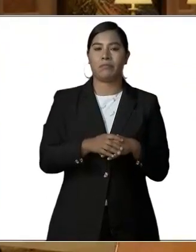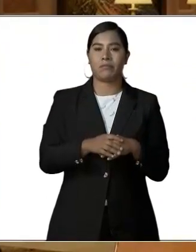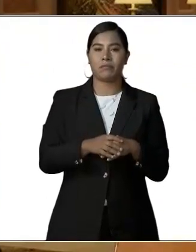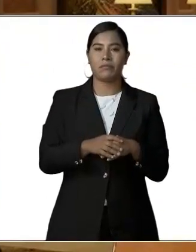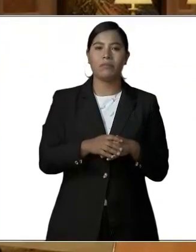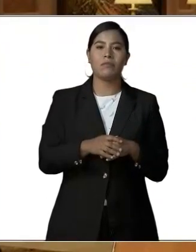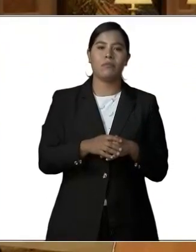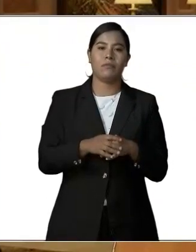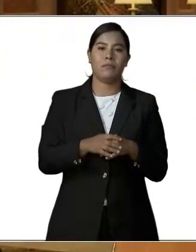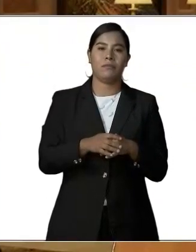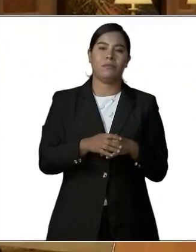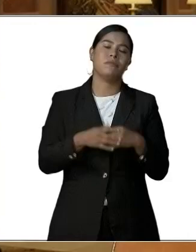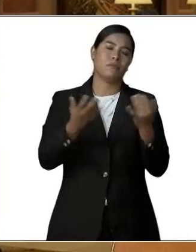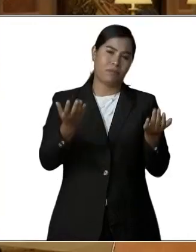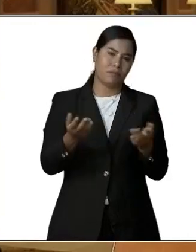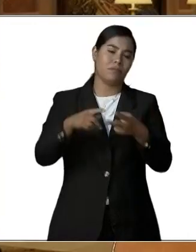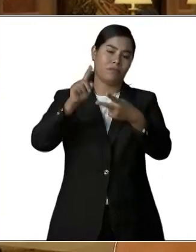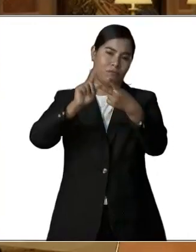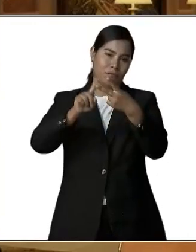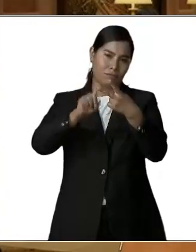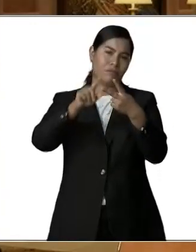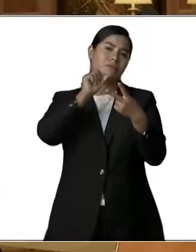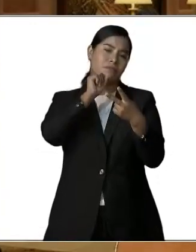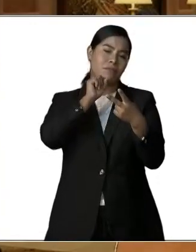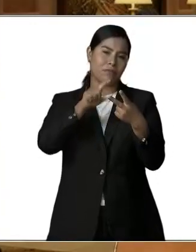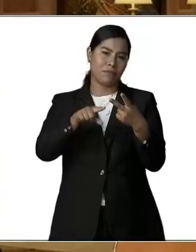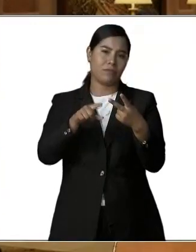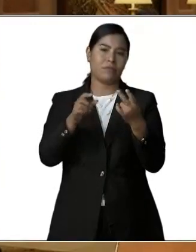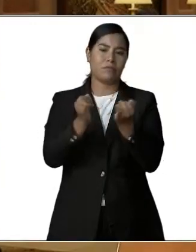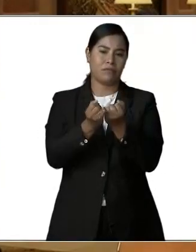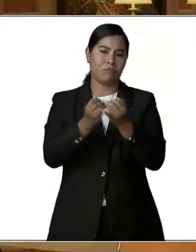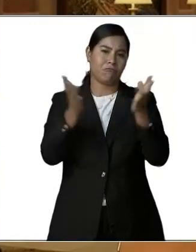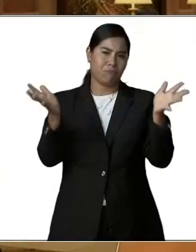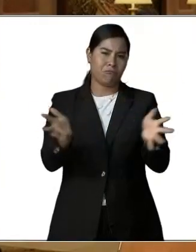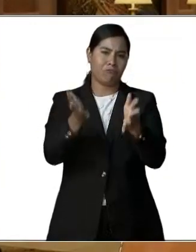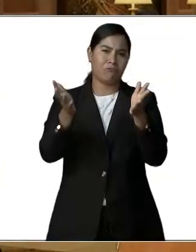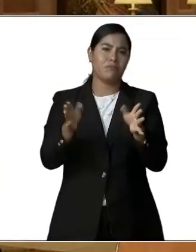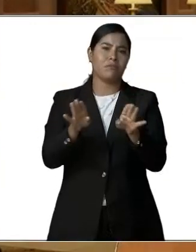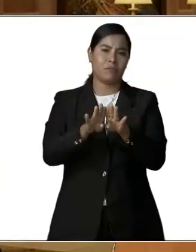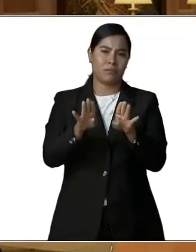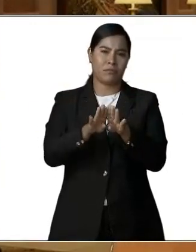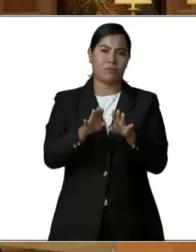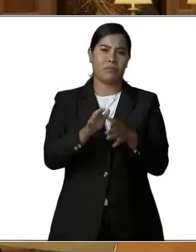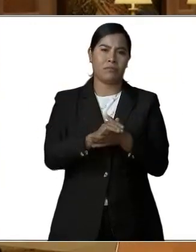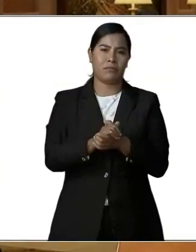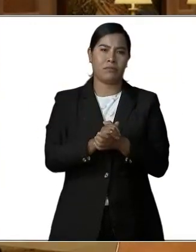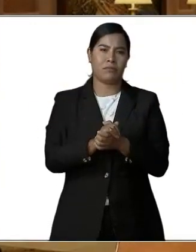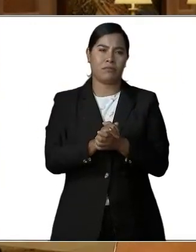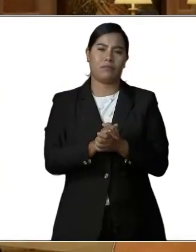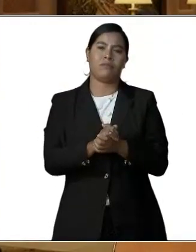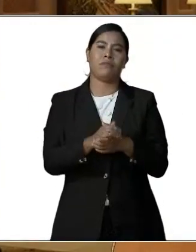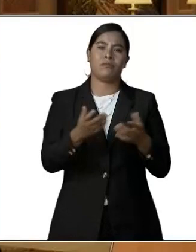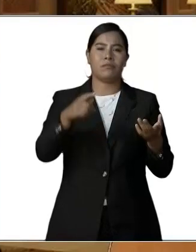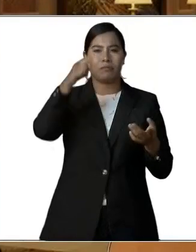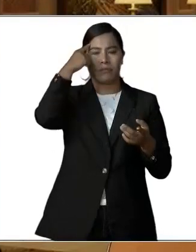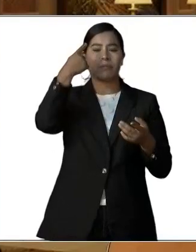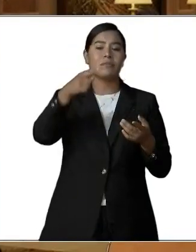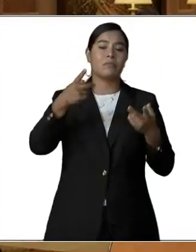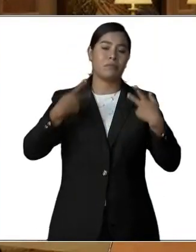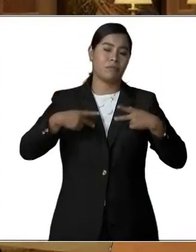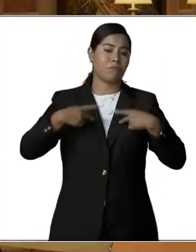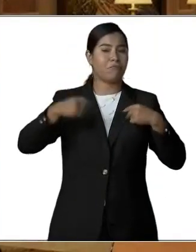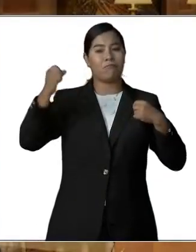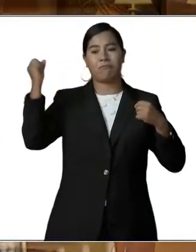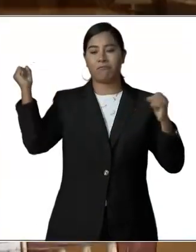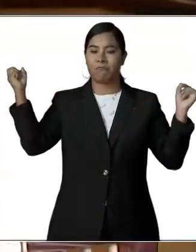categorías que ofrecemos. Y segundo, luego darle ese otro incentivo para que pues se atrevan a venir desde lo más lejos que posible, ¿no?